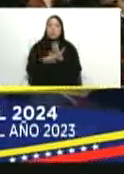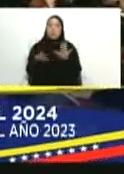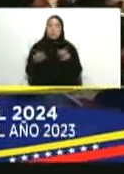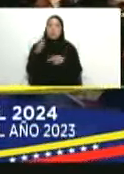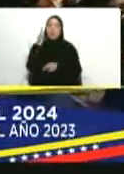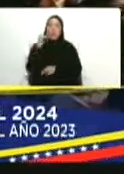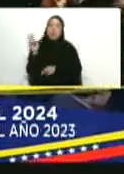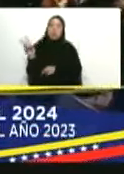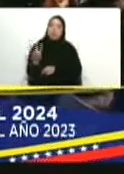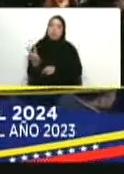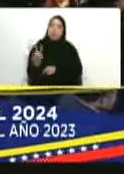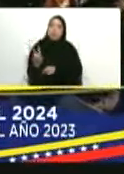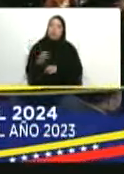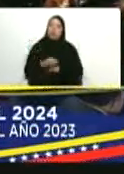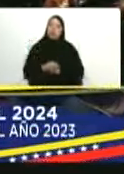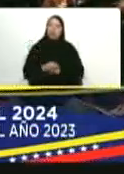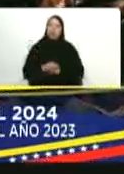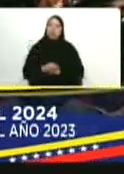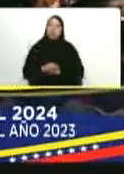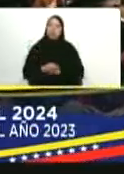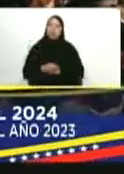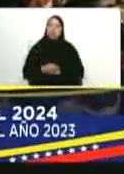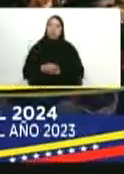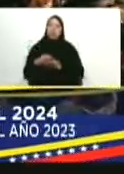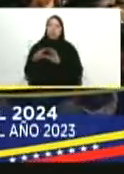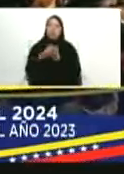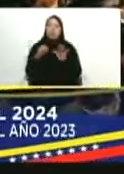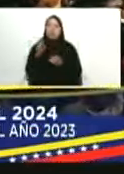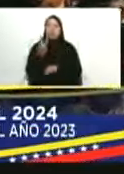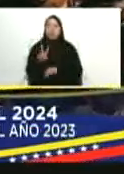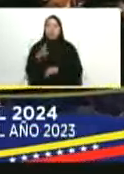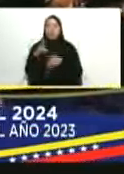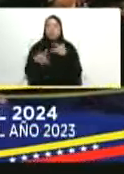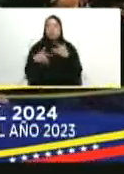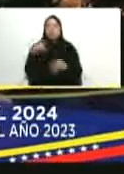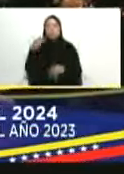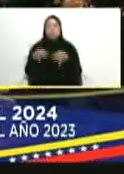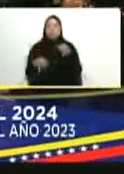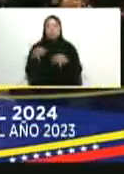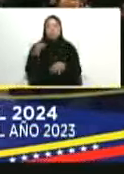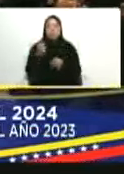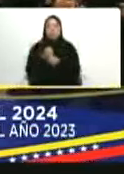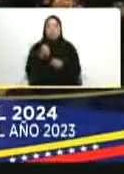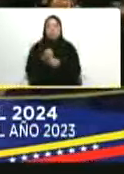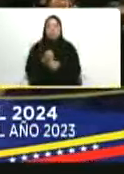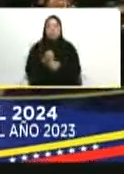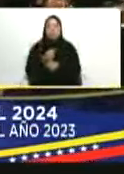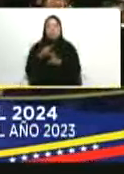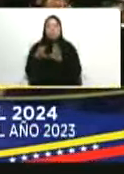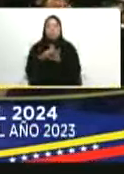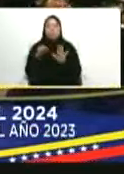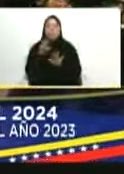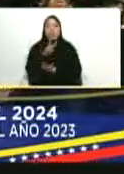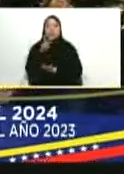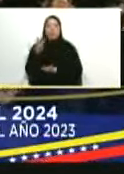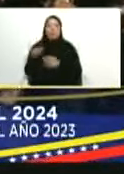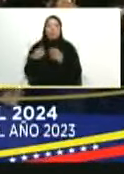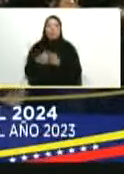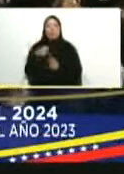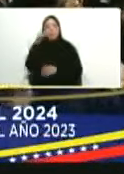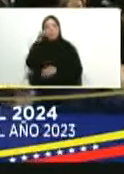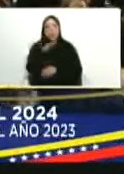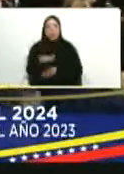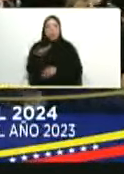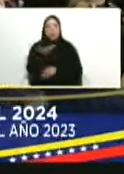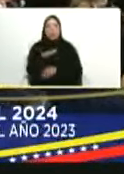República Bolivariana de Venezuela, al artículo 2 de la Ley Orgánica del Tribunal Supremo de Justicia y al artículo 26 de la